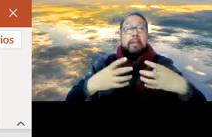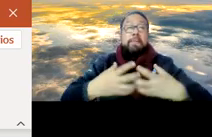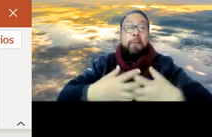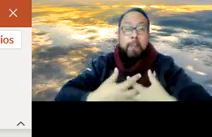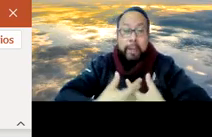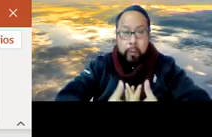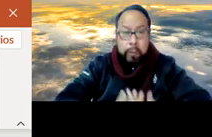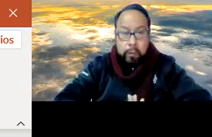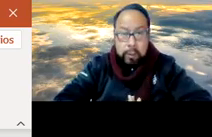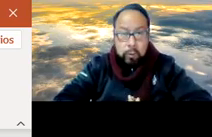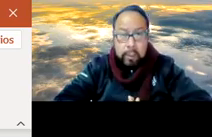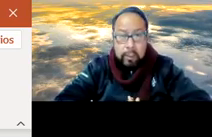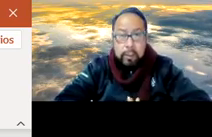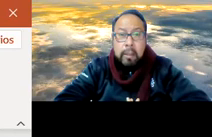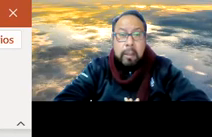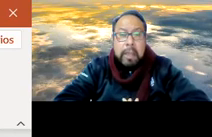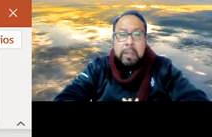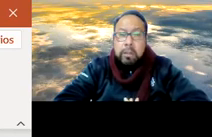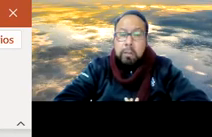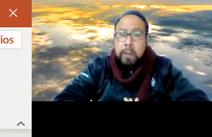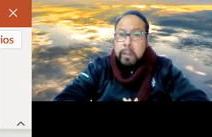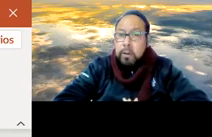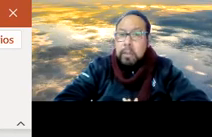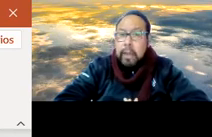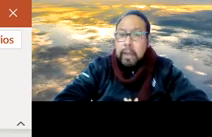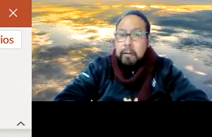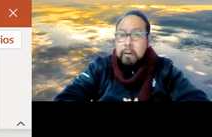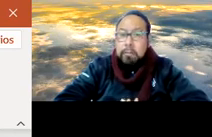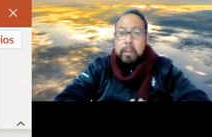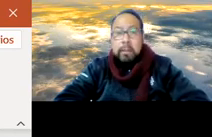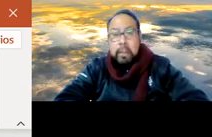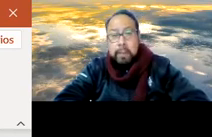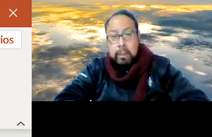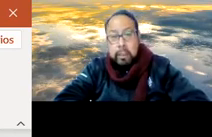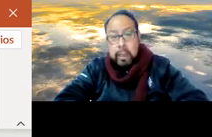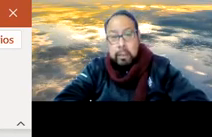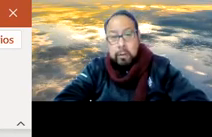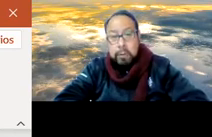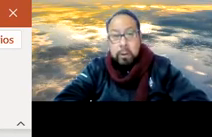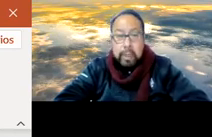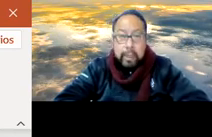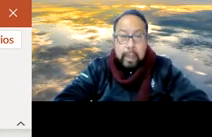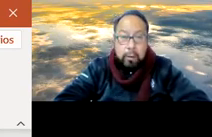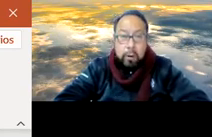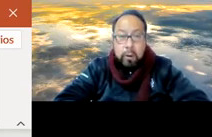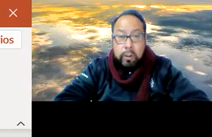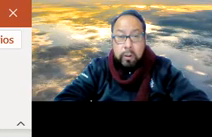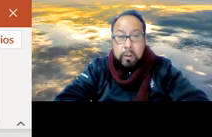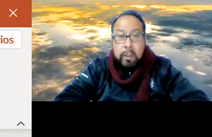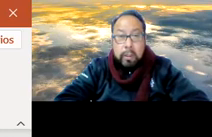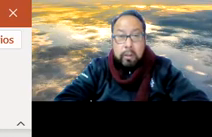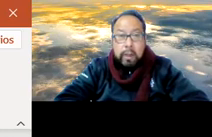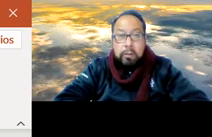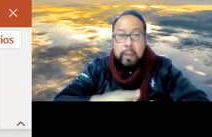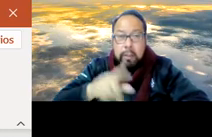personas que se están formando, que son los estudiantes. ¿En dónde los vamos a encontrar? En sistemas indexados, bibliotecas,